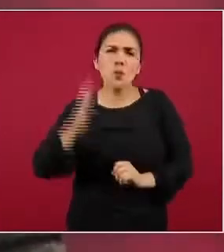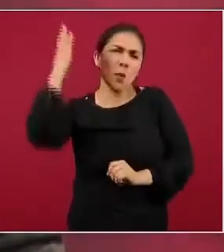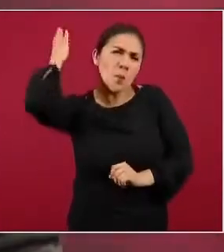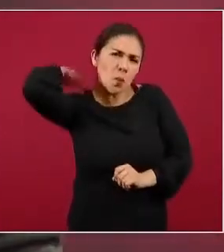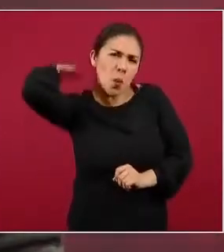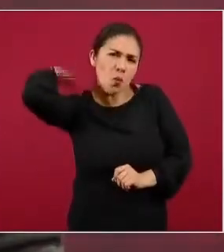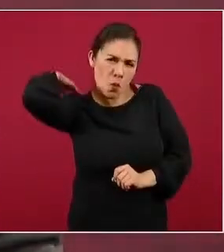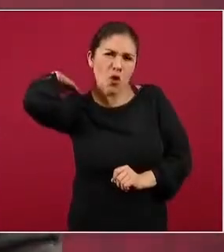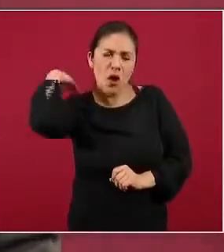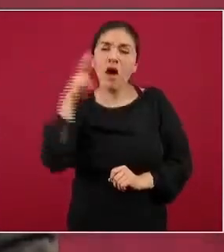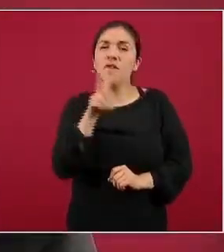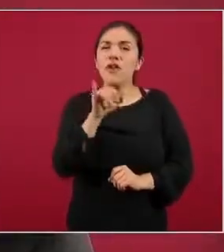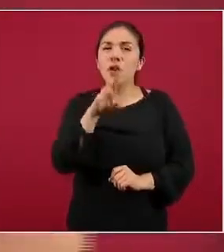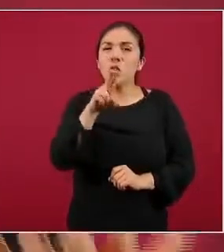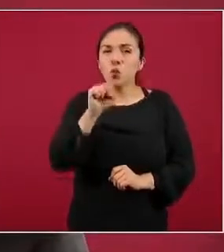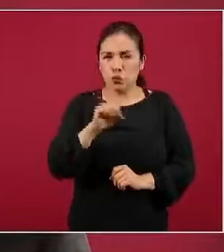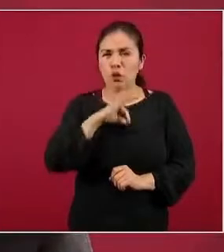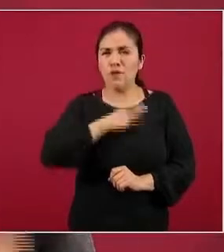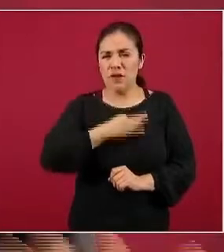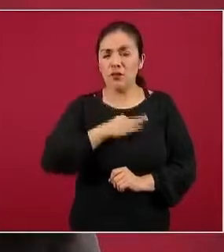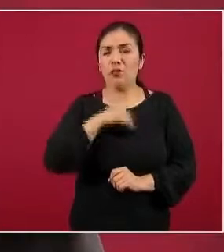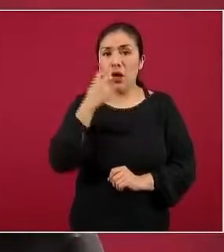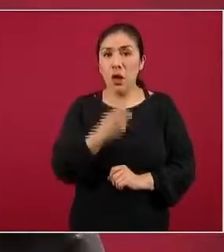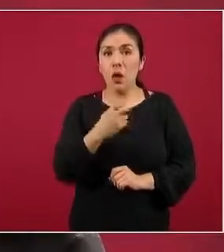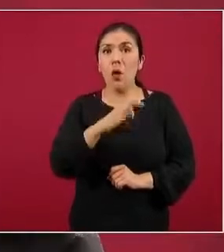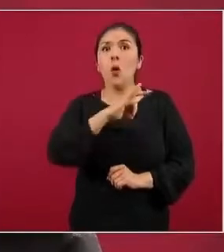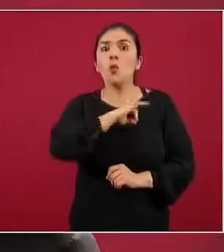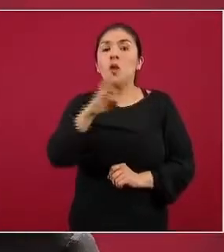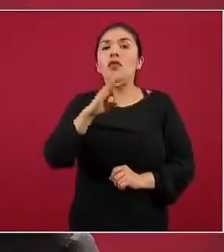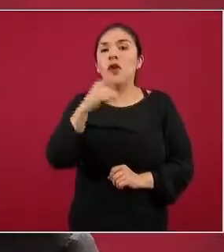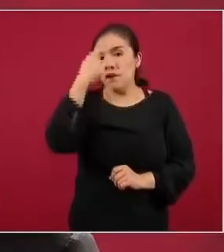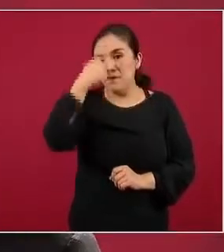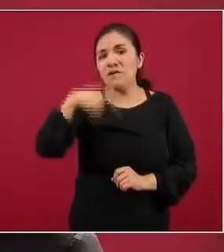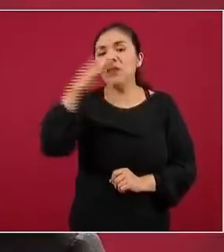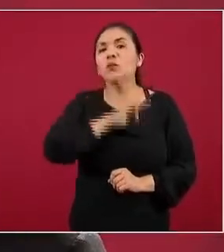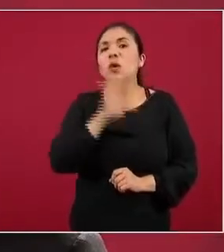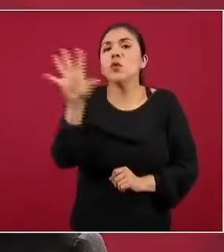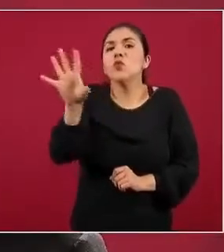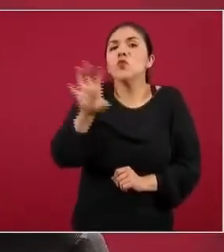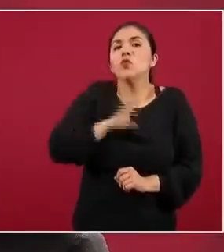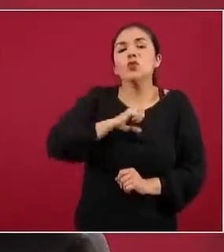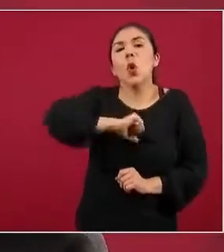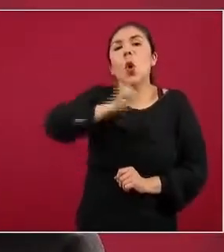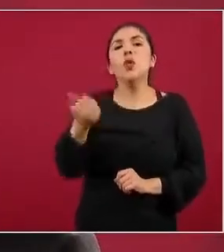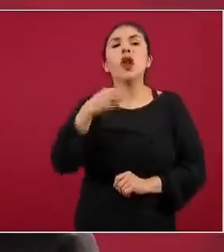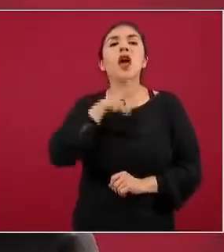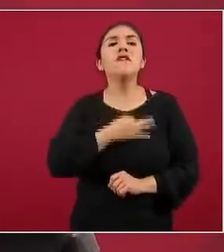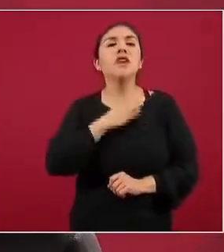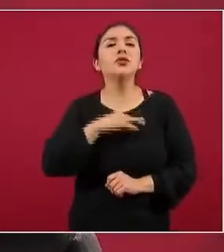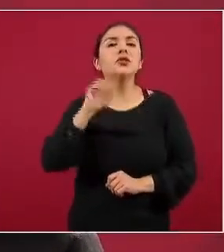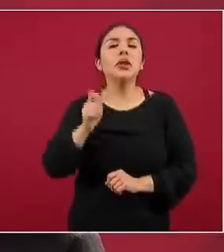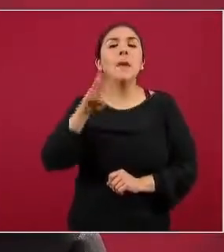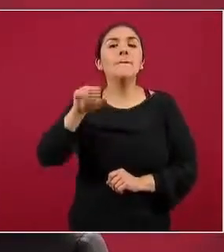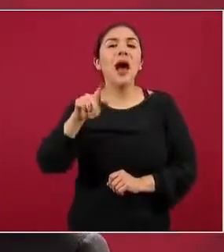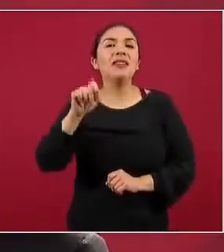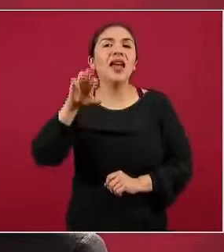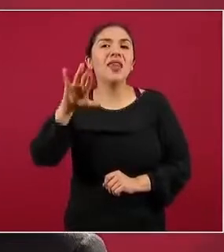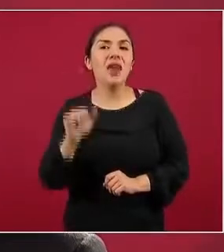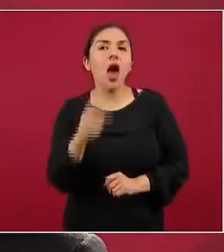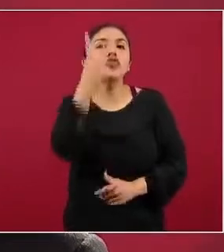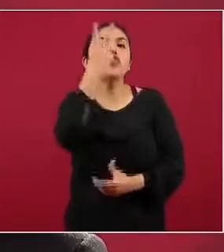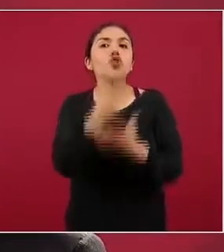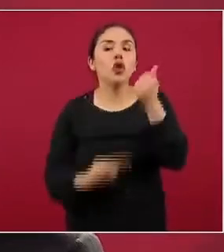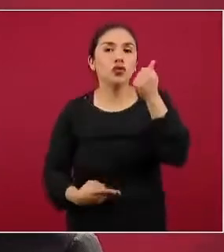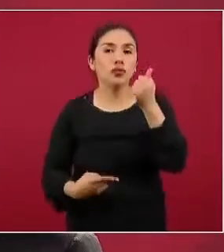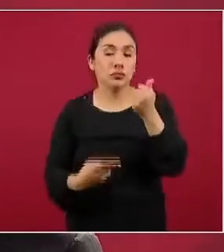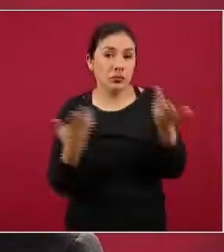pulmones la infección por virus puede facilitar la infección por bacterias. De hecho, en las personas